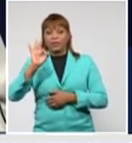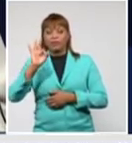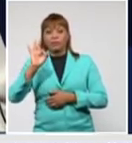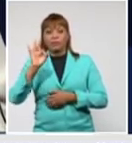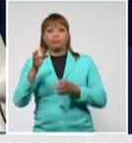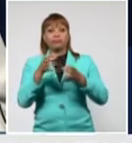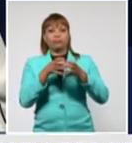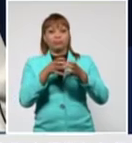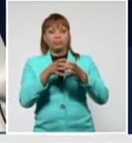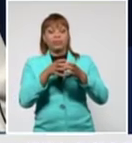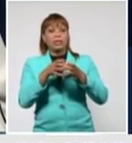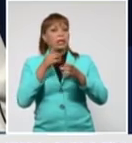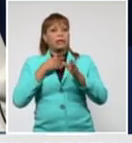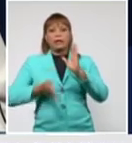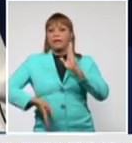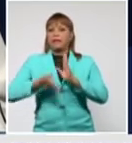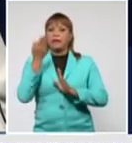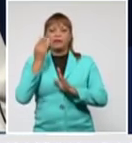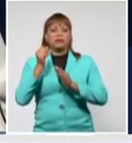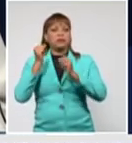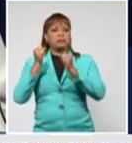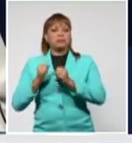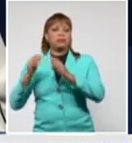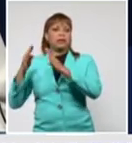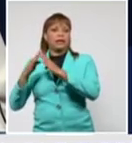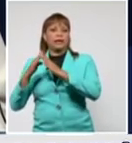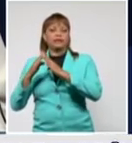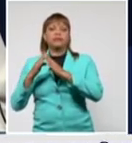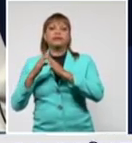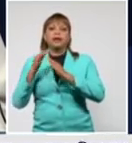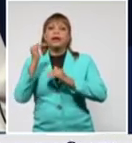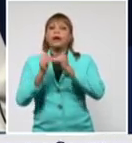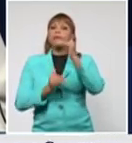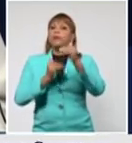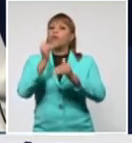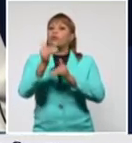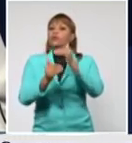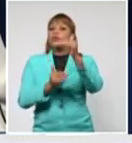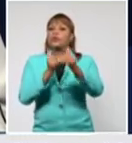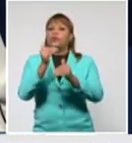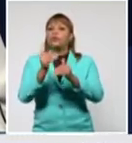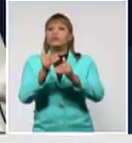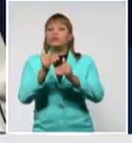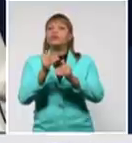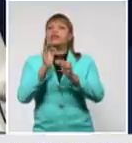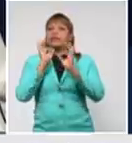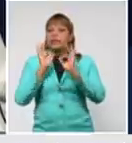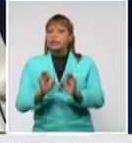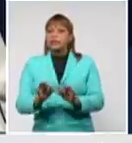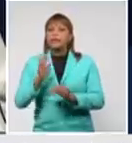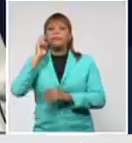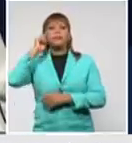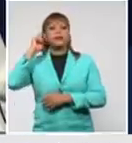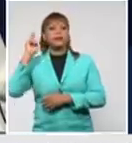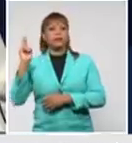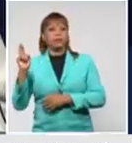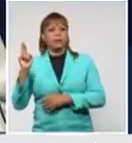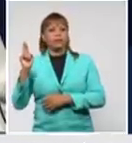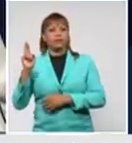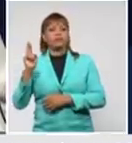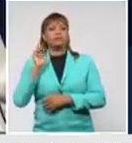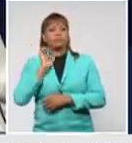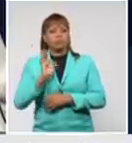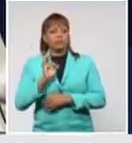alta, ya recuperado, con una evolución que nunca dejo de recordarlo, no exenta de